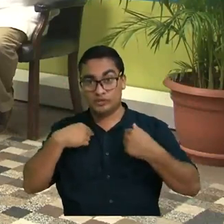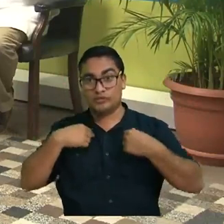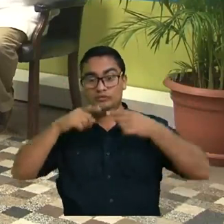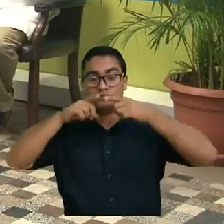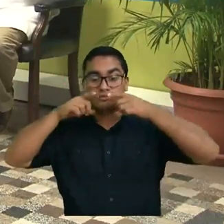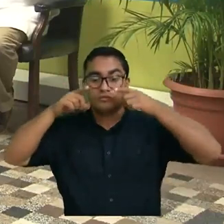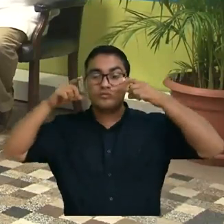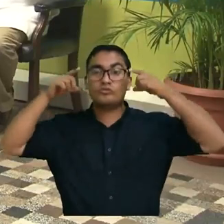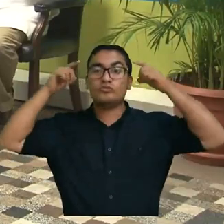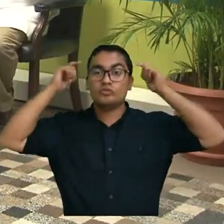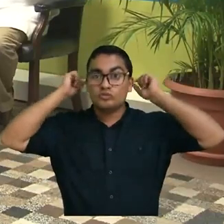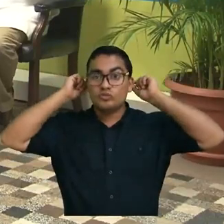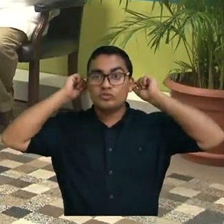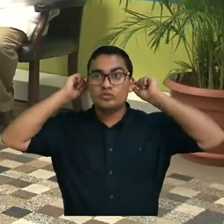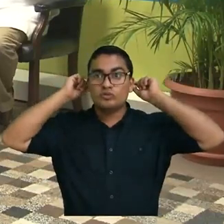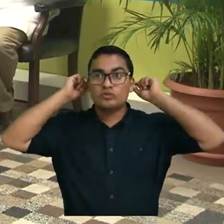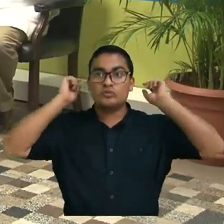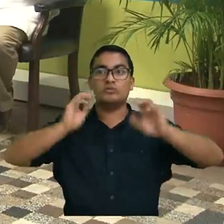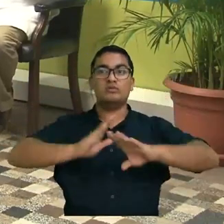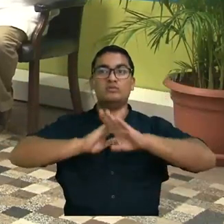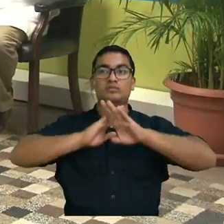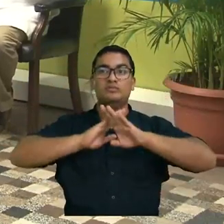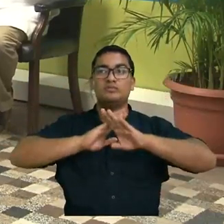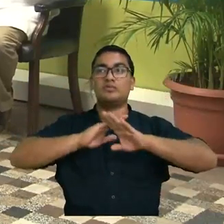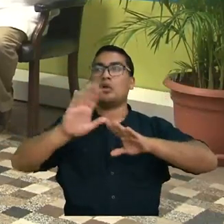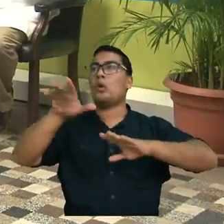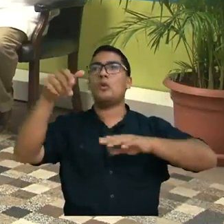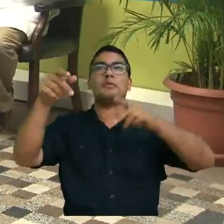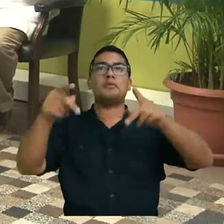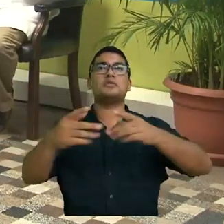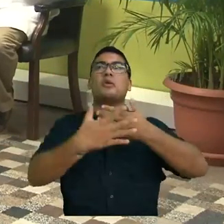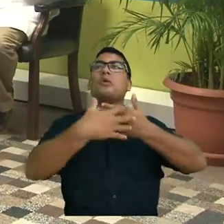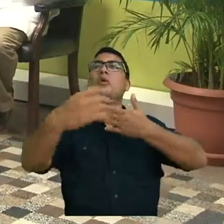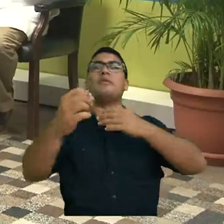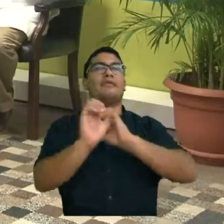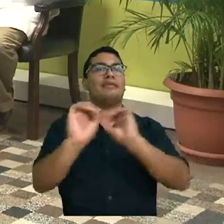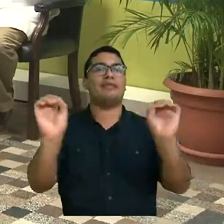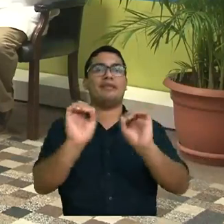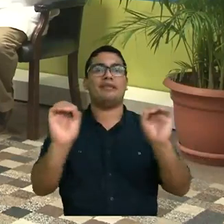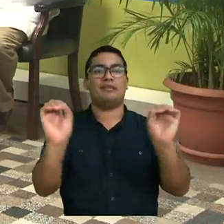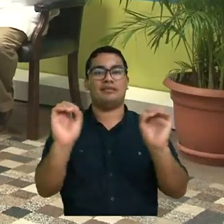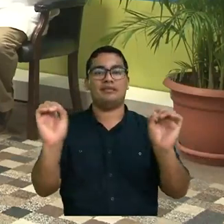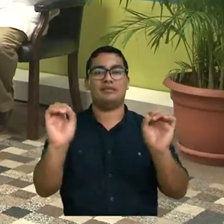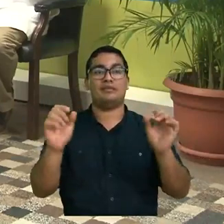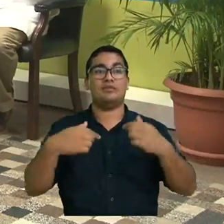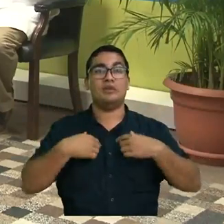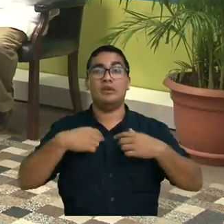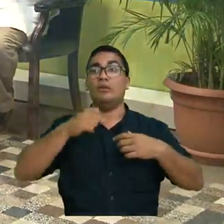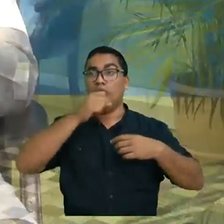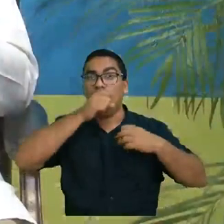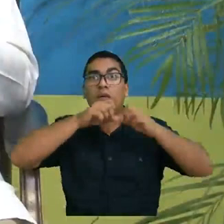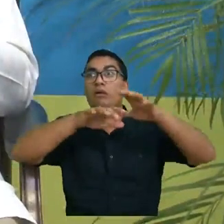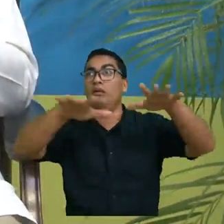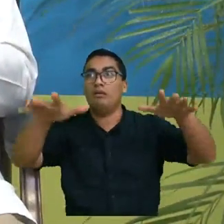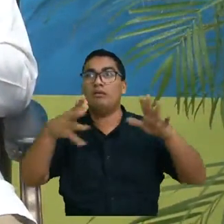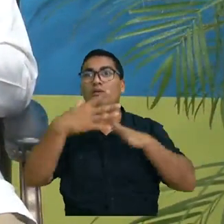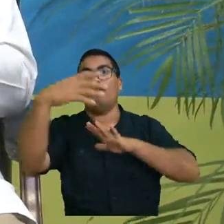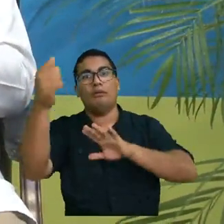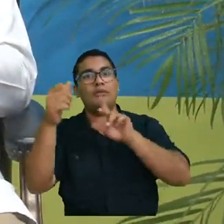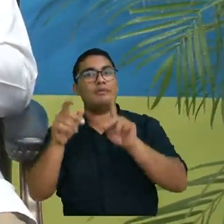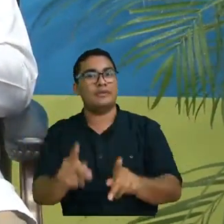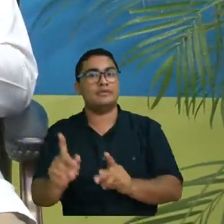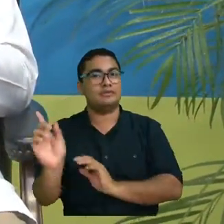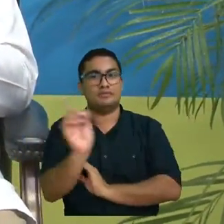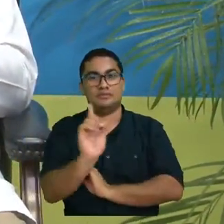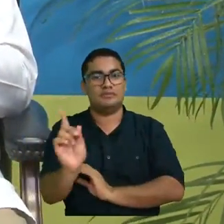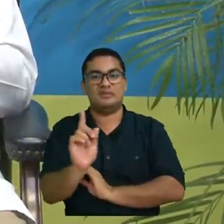y puede andar diseminando los virus. Entonces a estas personas a las que se les recomienda de manera exigida que use mascarilla.